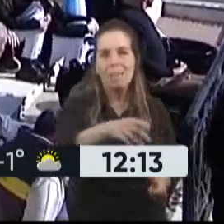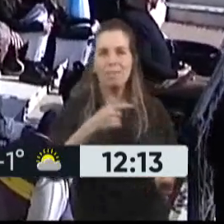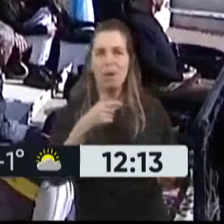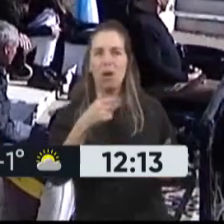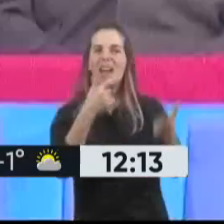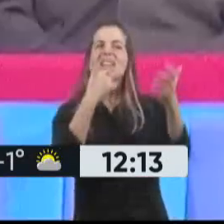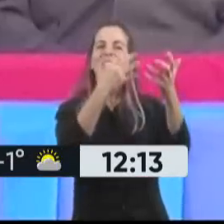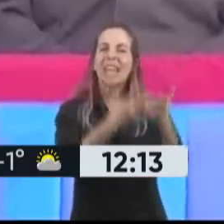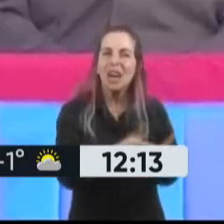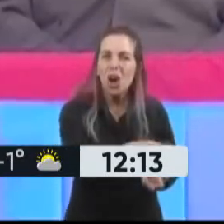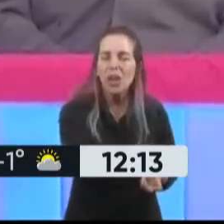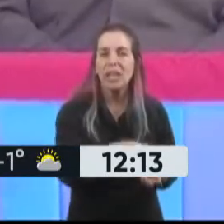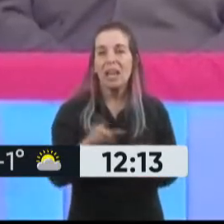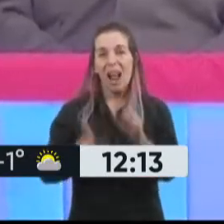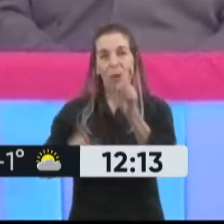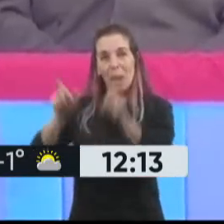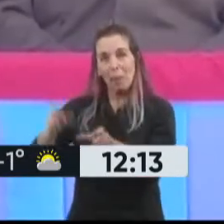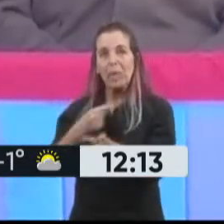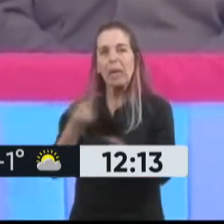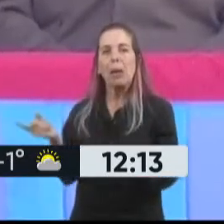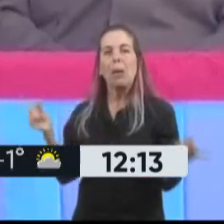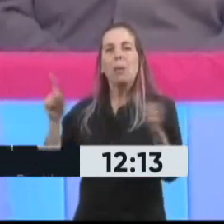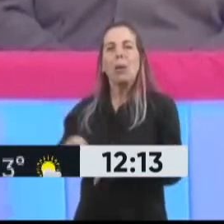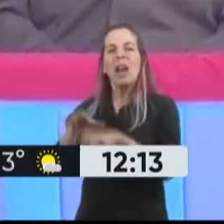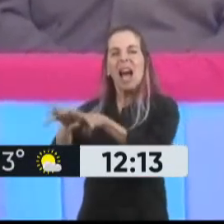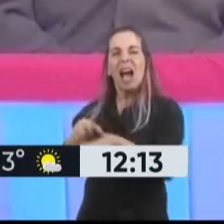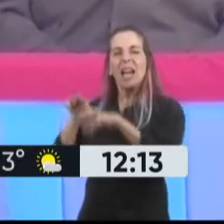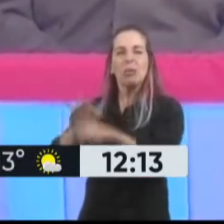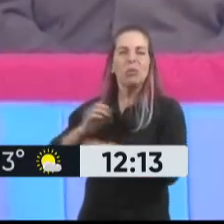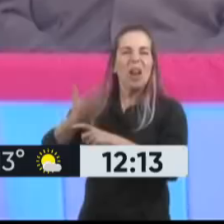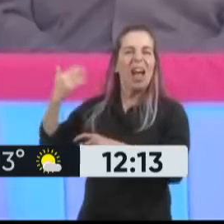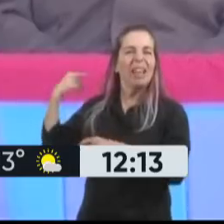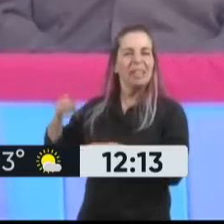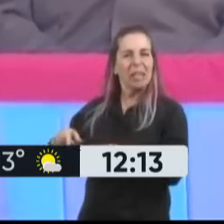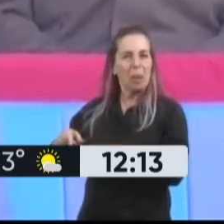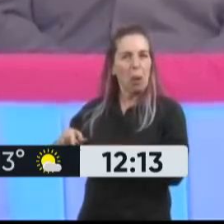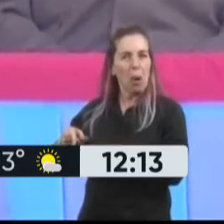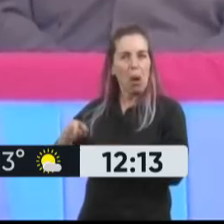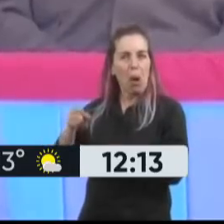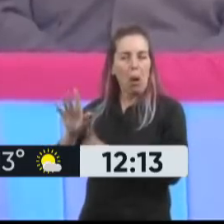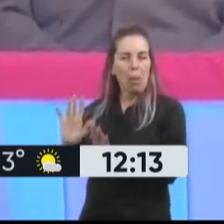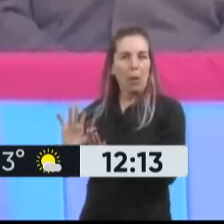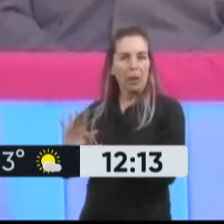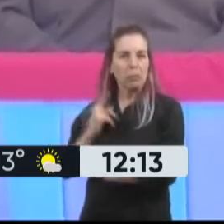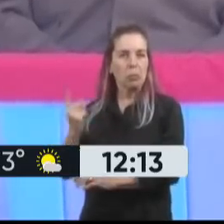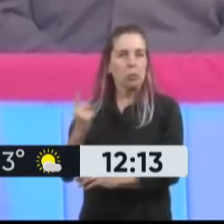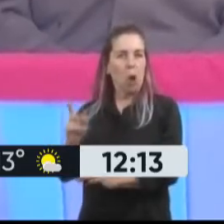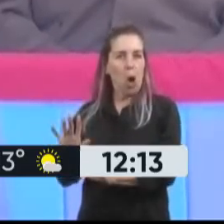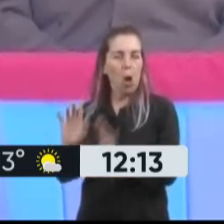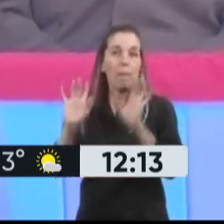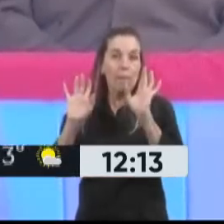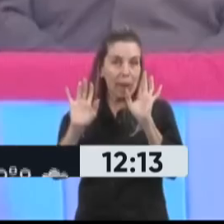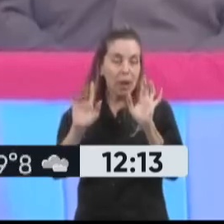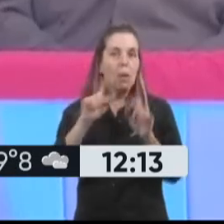quieren retornar a la agricultura precámbrica para sentirse bien consigo mismo desde un piso con aire acondicionado en plena